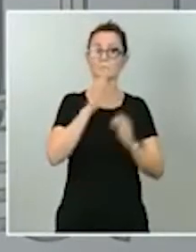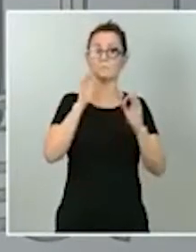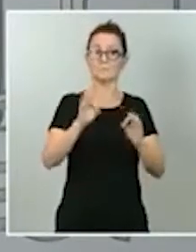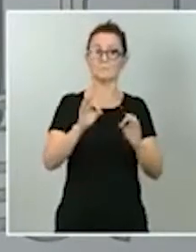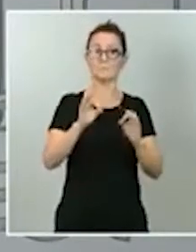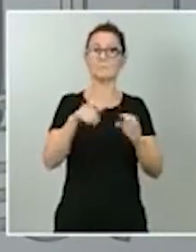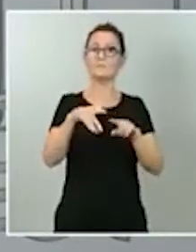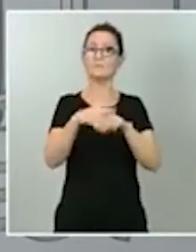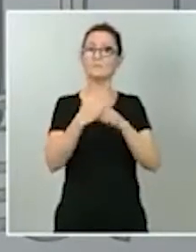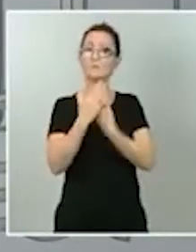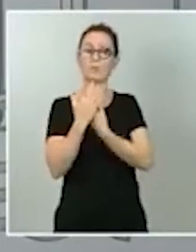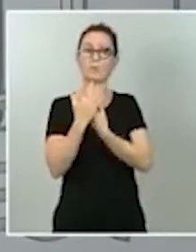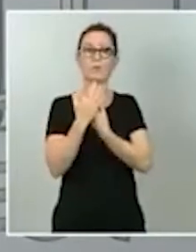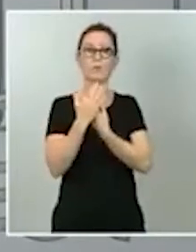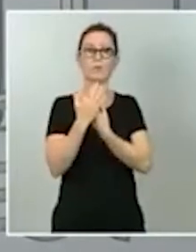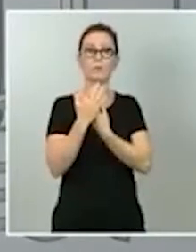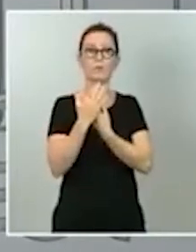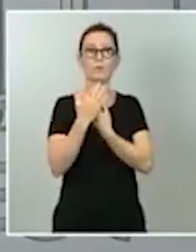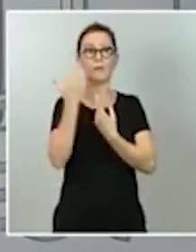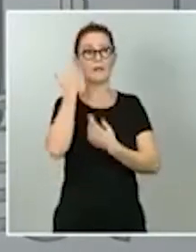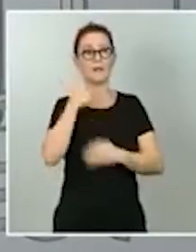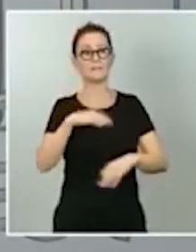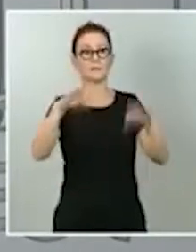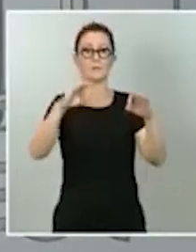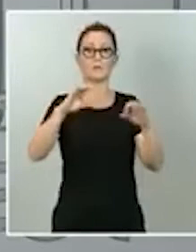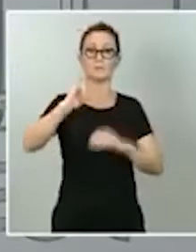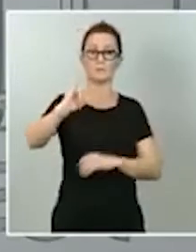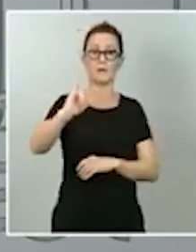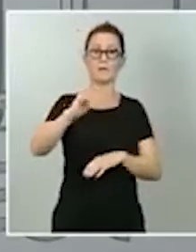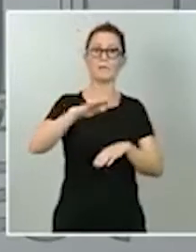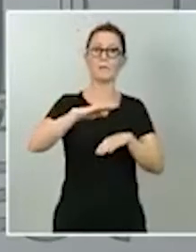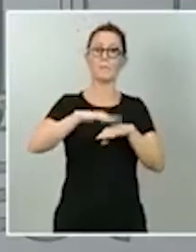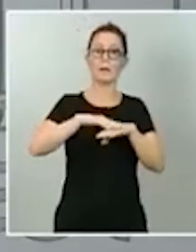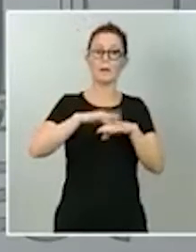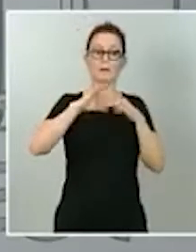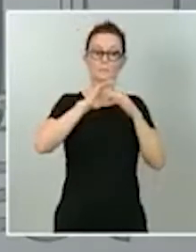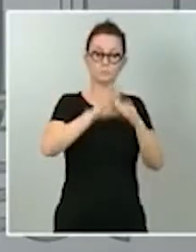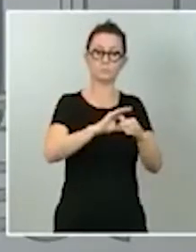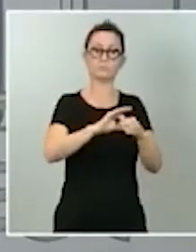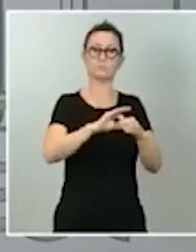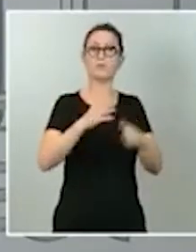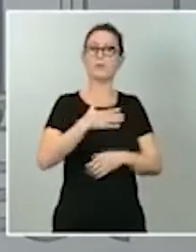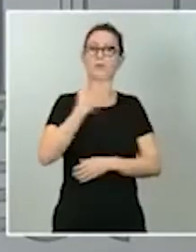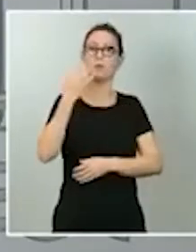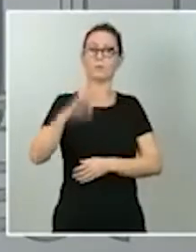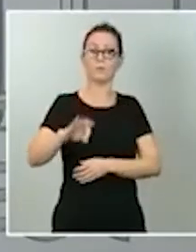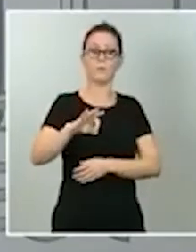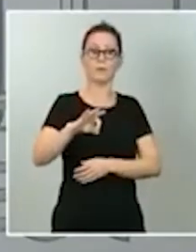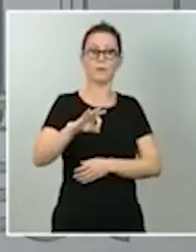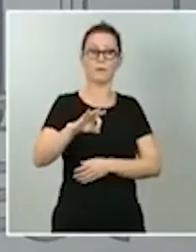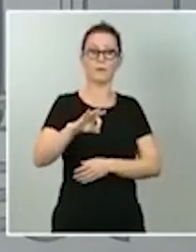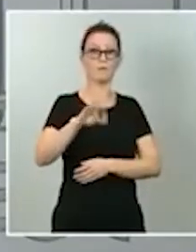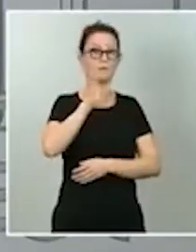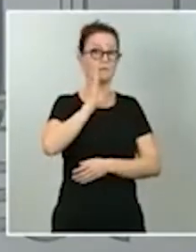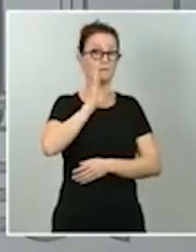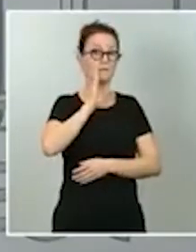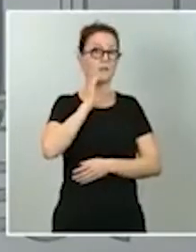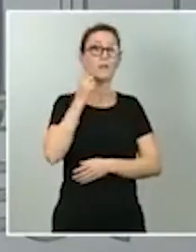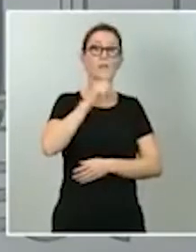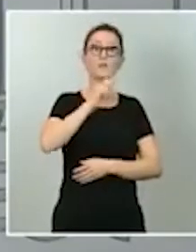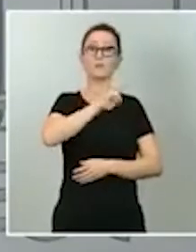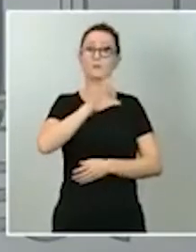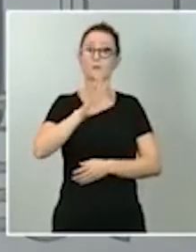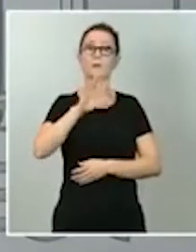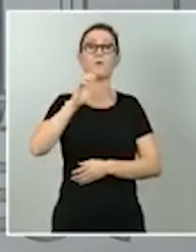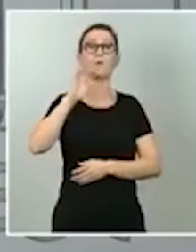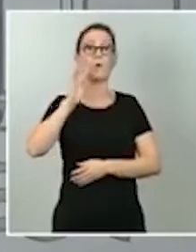circunstancias yo nales circunstancias al objeto de que se pueda aplicar como decía el 135 4 y el 13